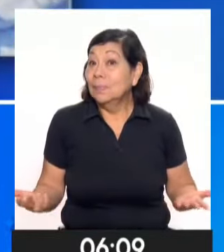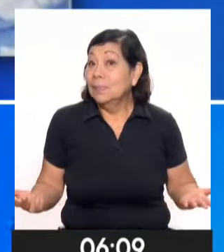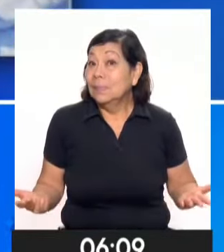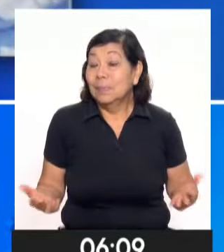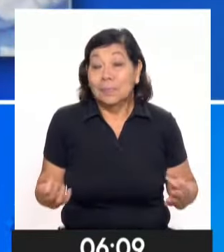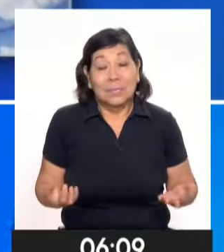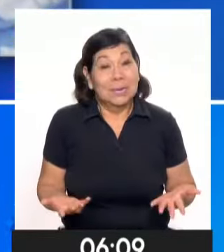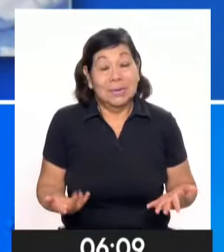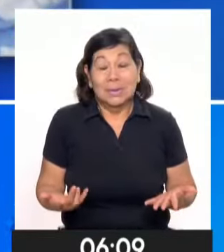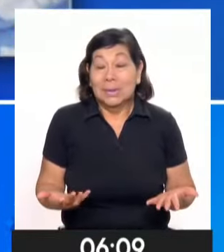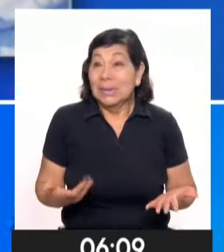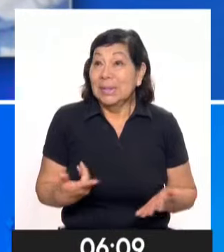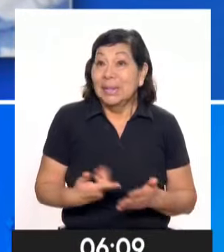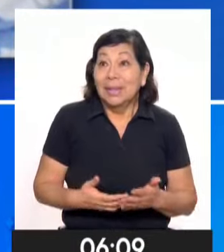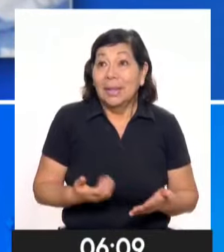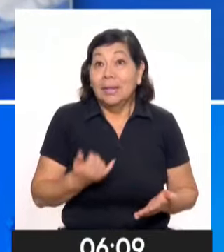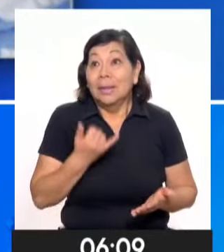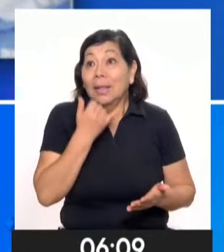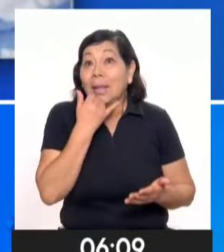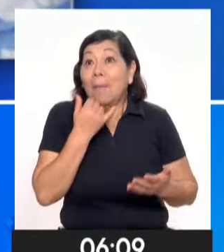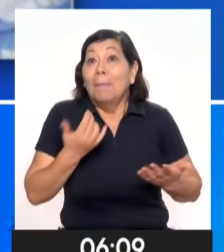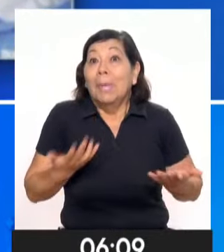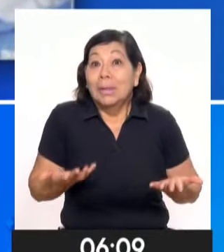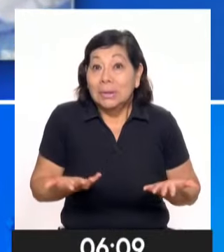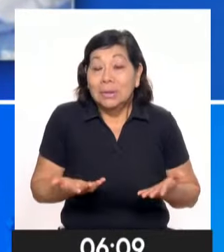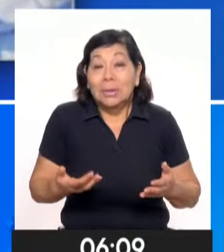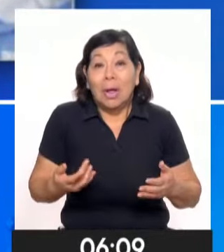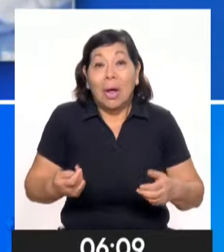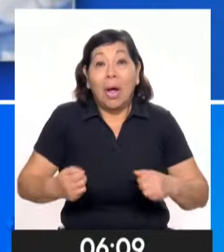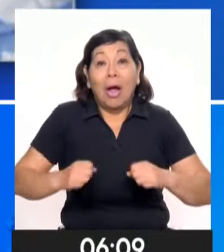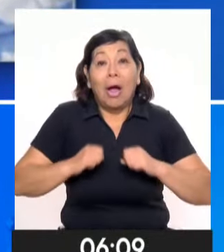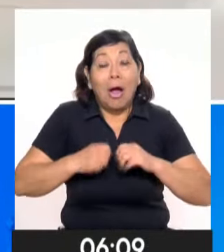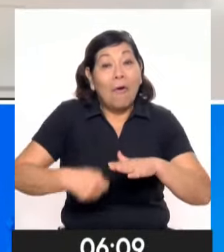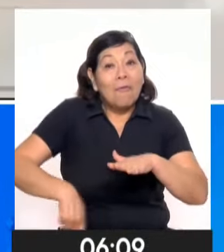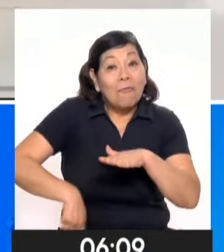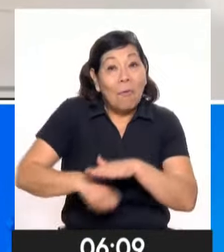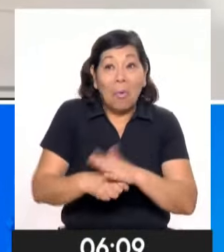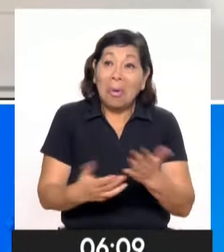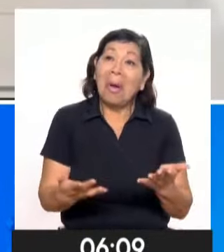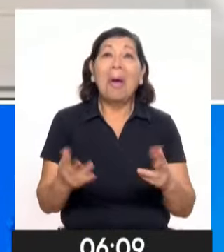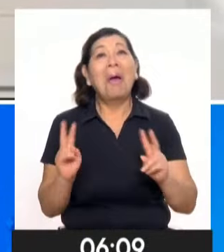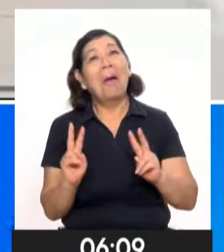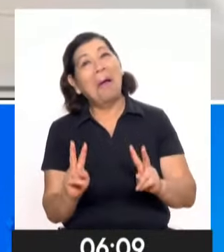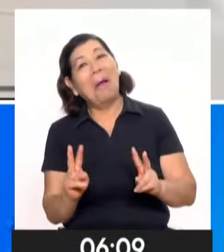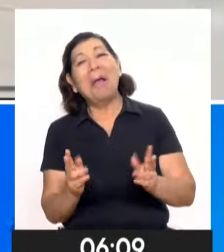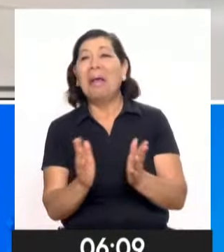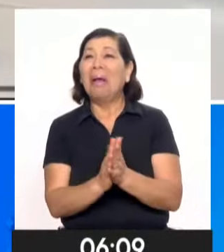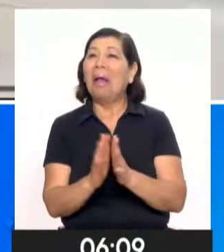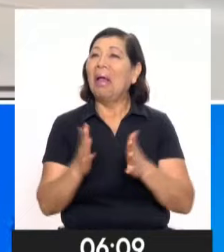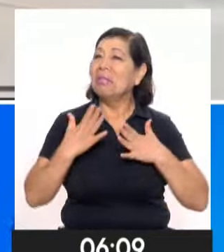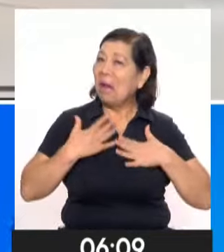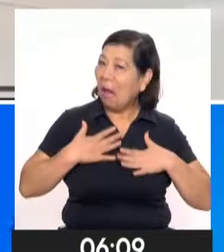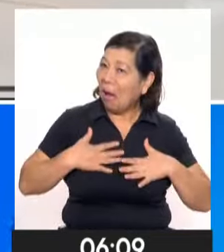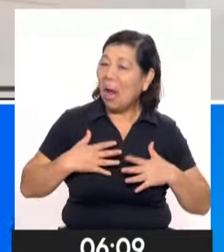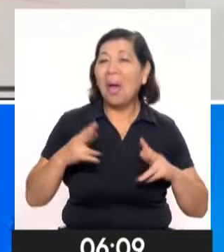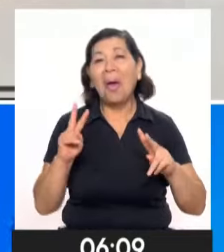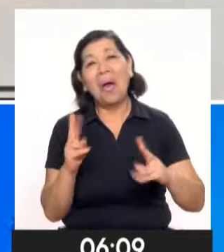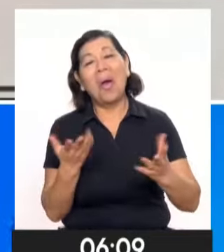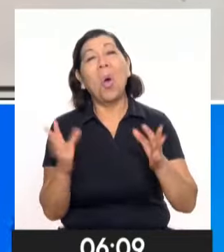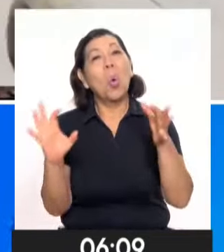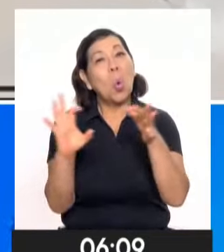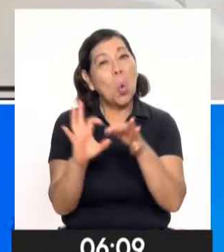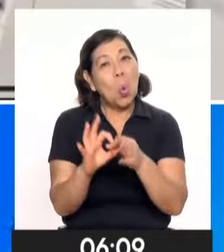verdad fastidian, ¿no? Con respecto a los eventos deportivos, campeonatos que deberían ser un espacio entretenido, de